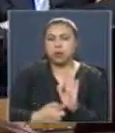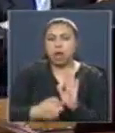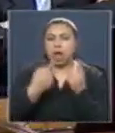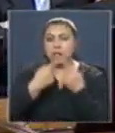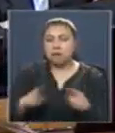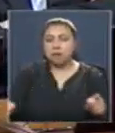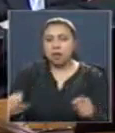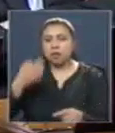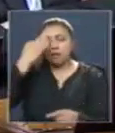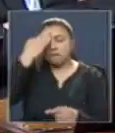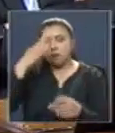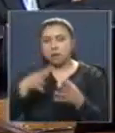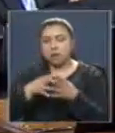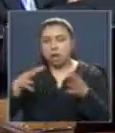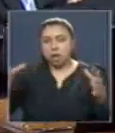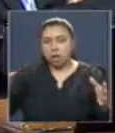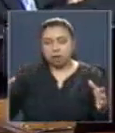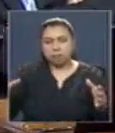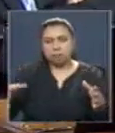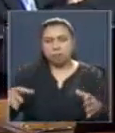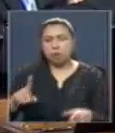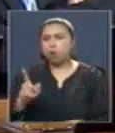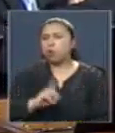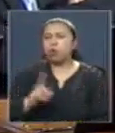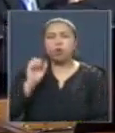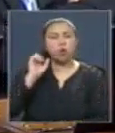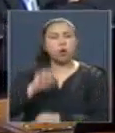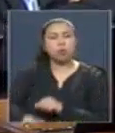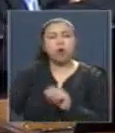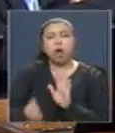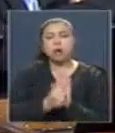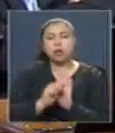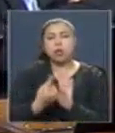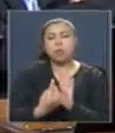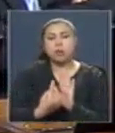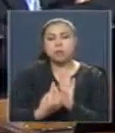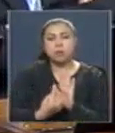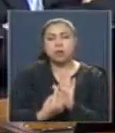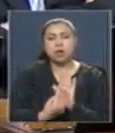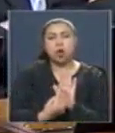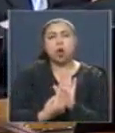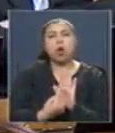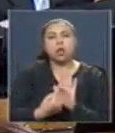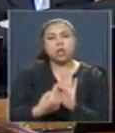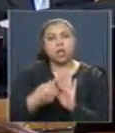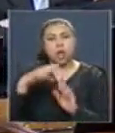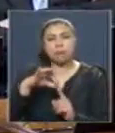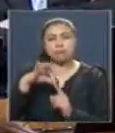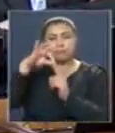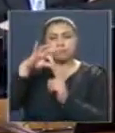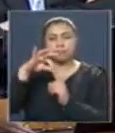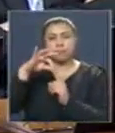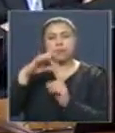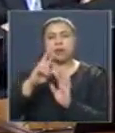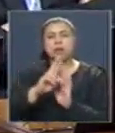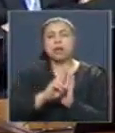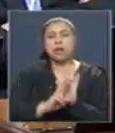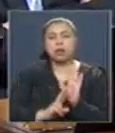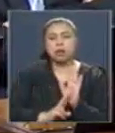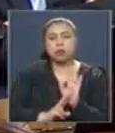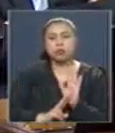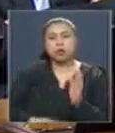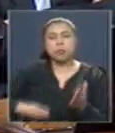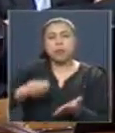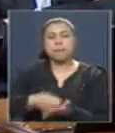Frente Amplio, que no aprobó el artículo primero, que era el corazón de esa reforma tributaria que aumentaba